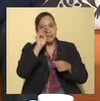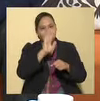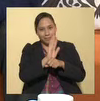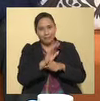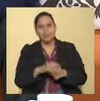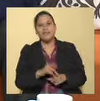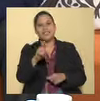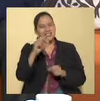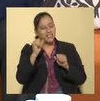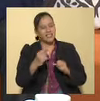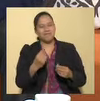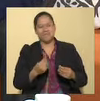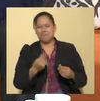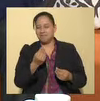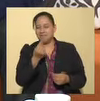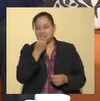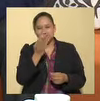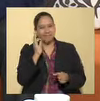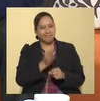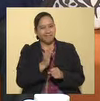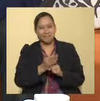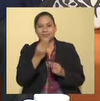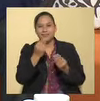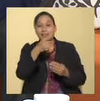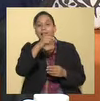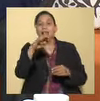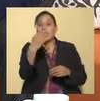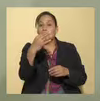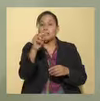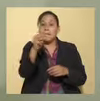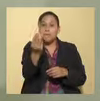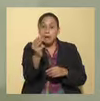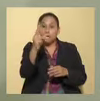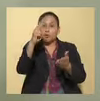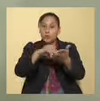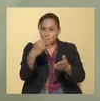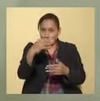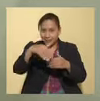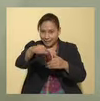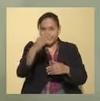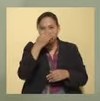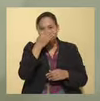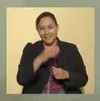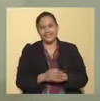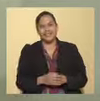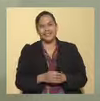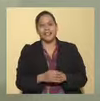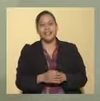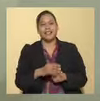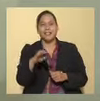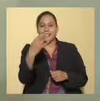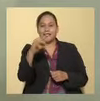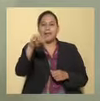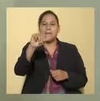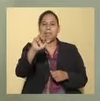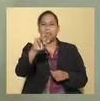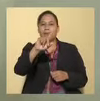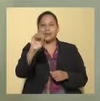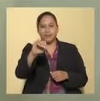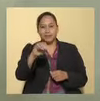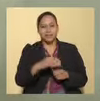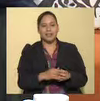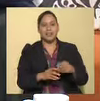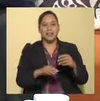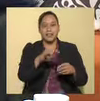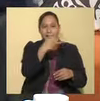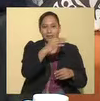perder porque se va a divertir mucho. 14 de marzo del 2014, me quedó claro. 14.03 del 14.